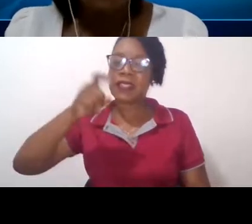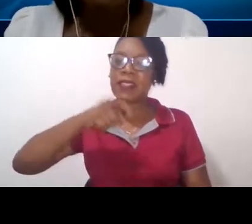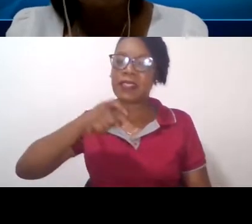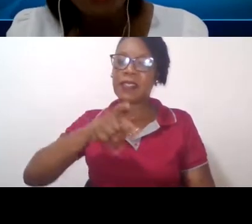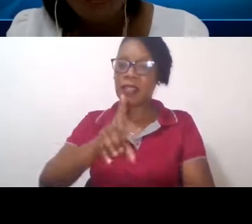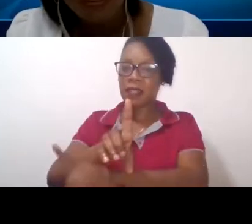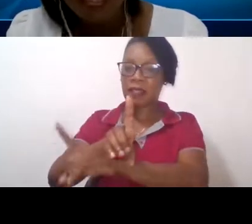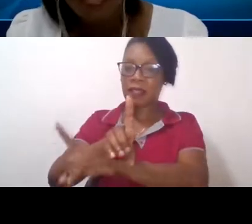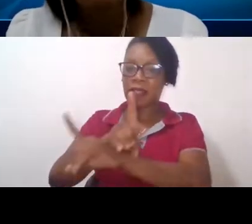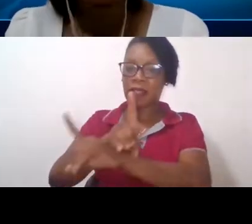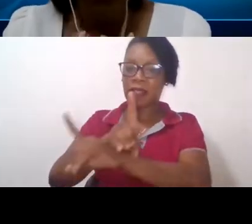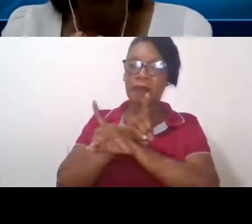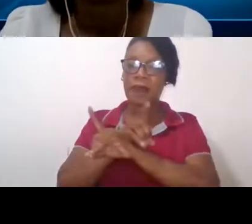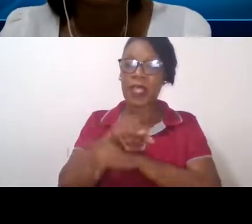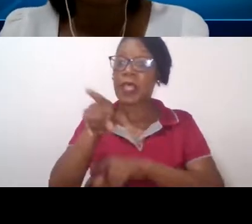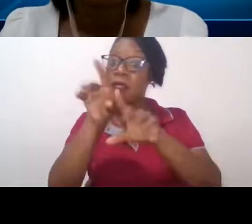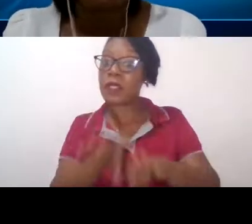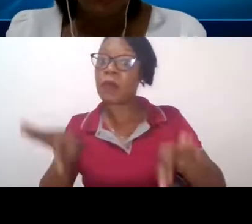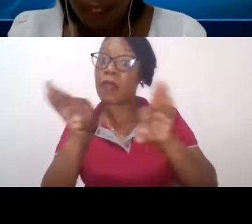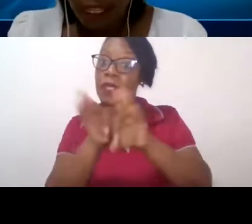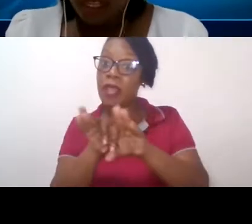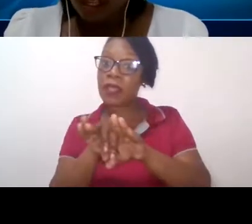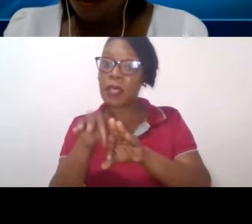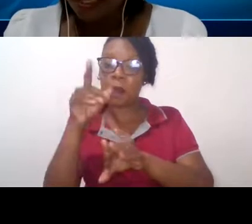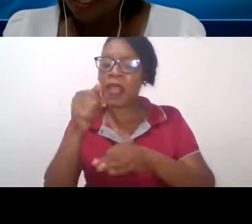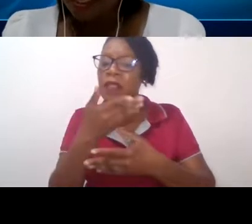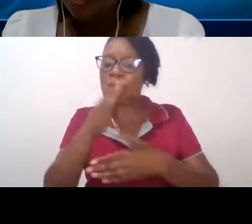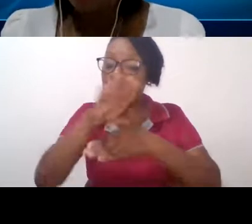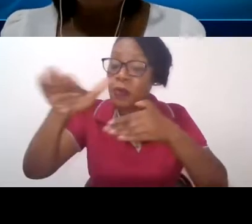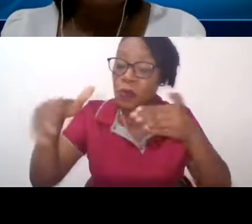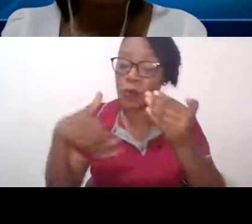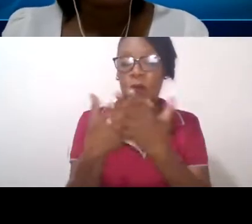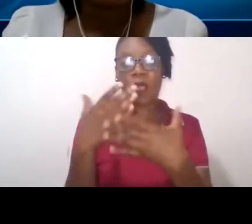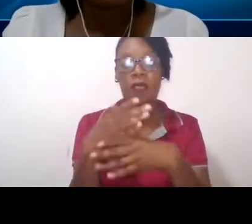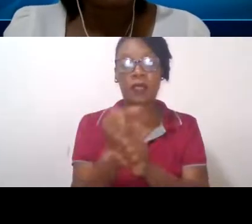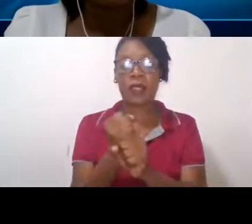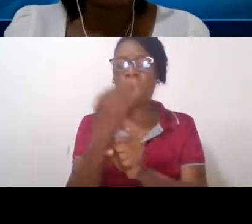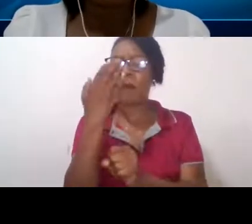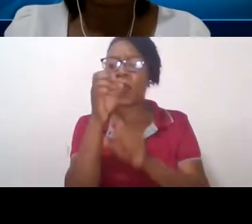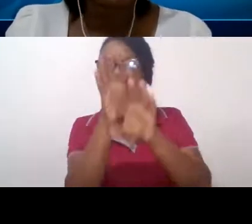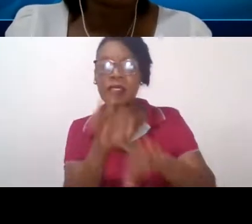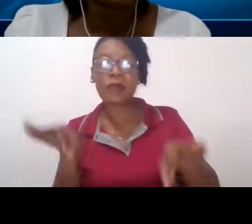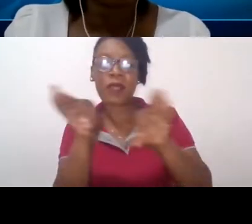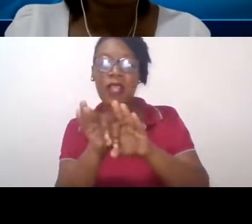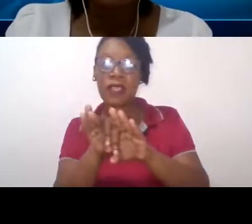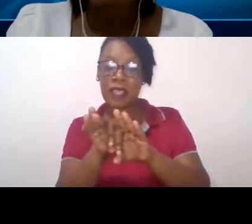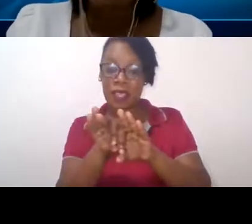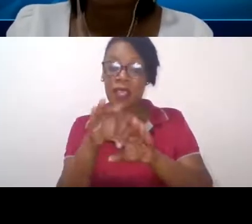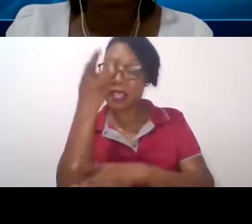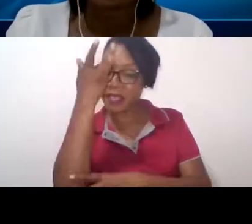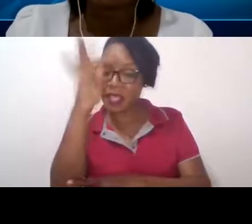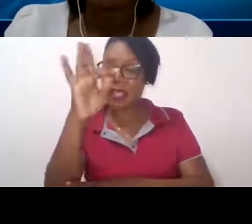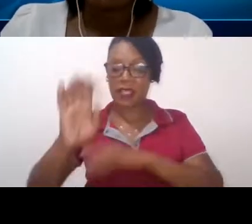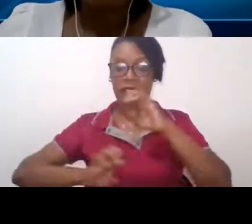defenderse. Y esto es importante para el abordaje que vamos a tener, porque es importante la inteligencia emocional tanto para la